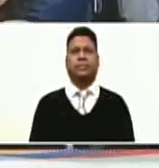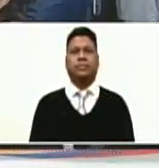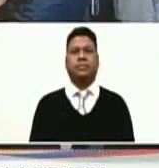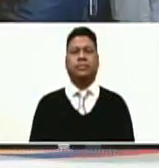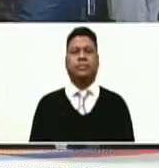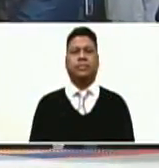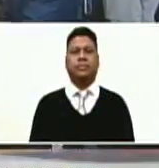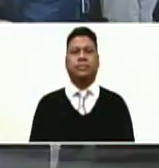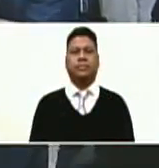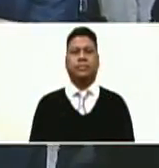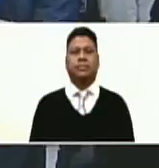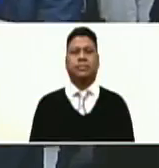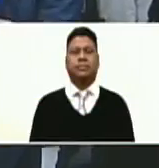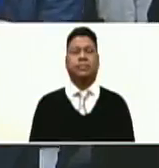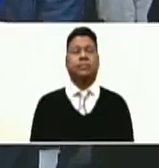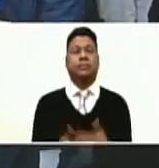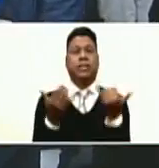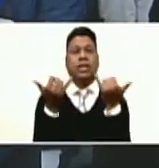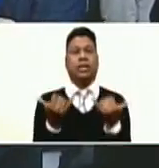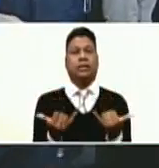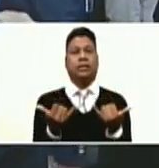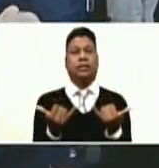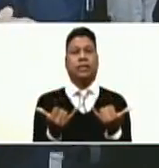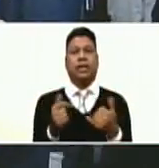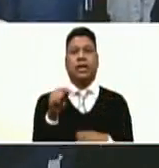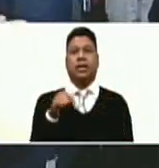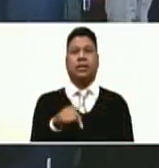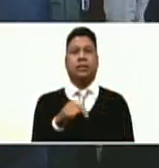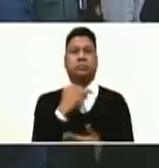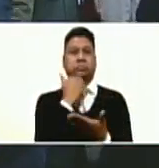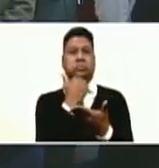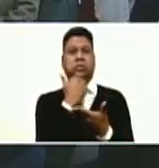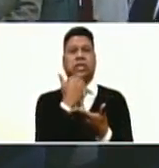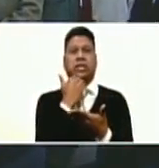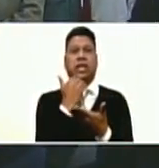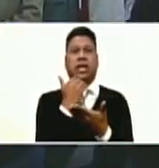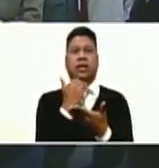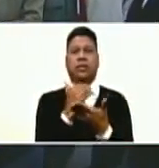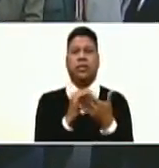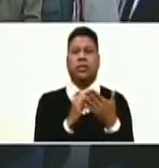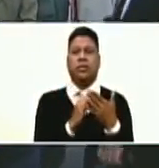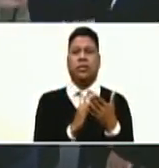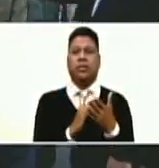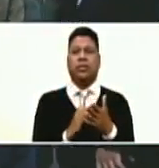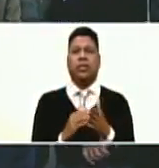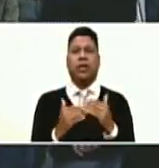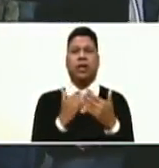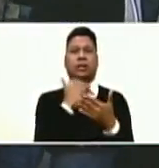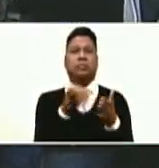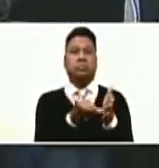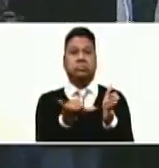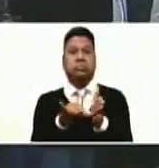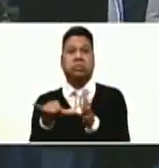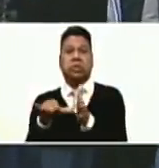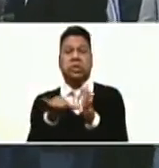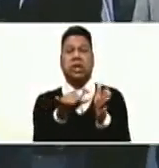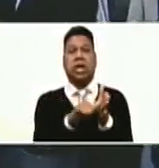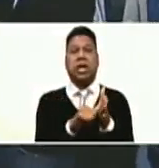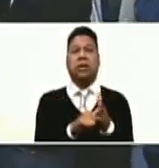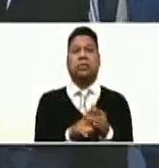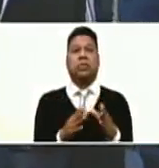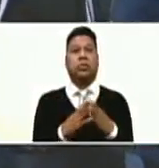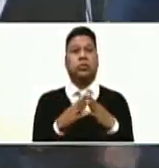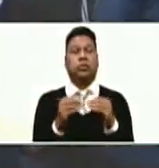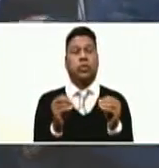bolivariana. Ya en las zonas aledañas al cuartel de la montaña comenzamos a escuchar